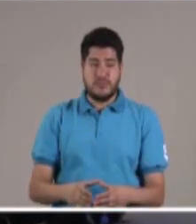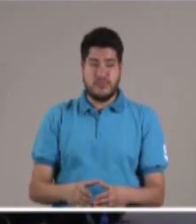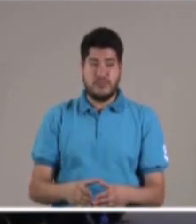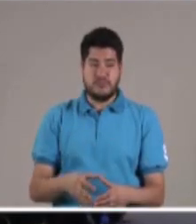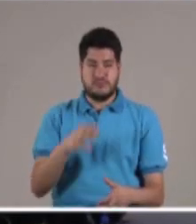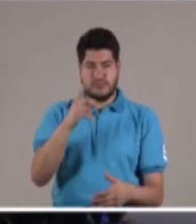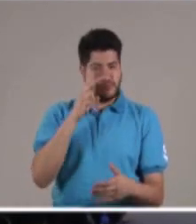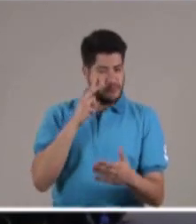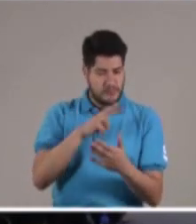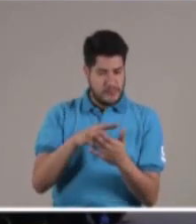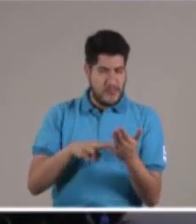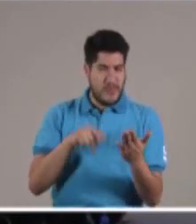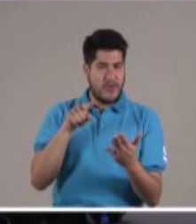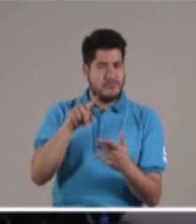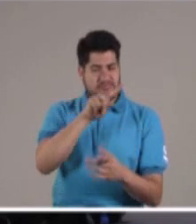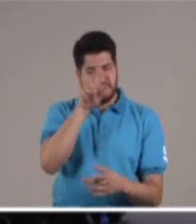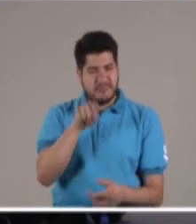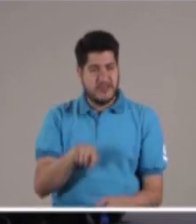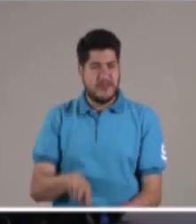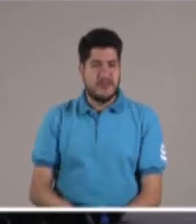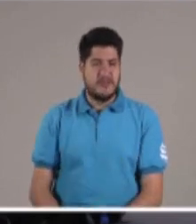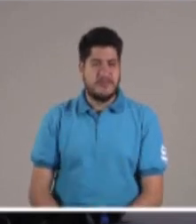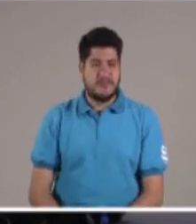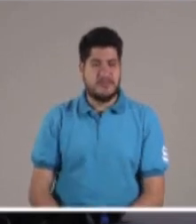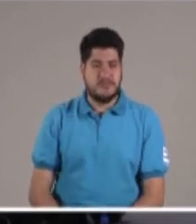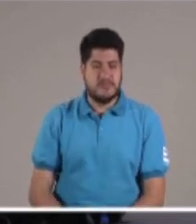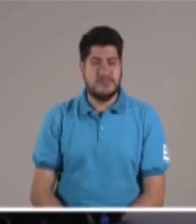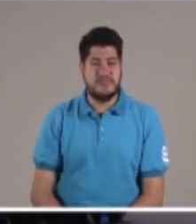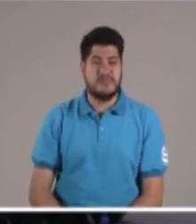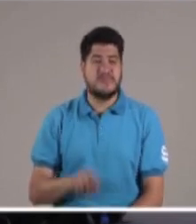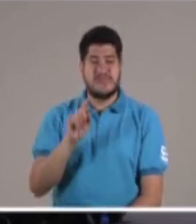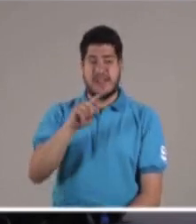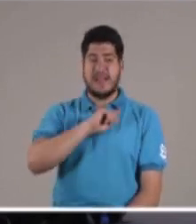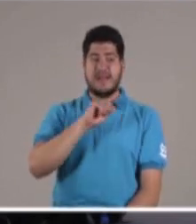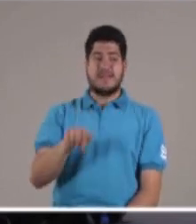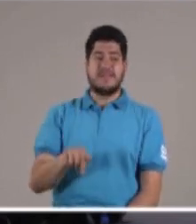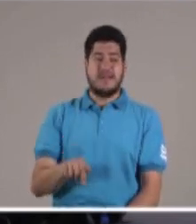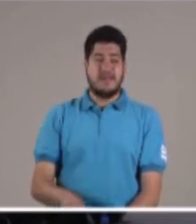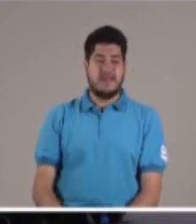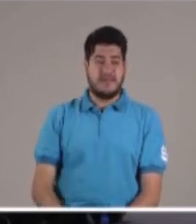ha leído usted eso y ahí están